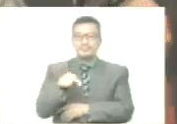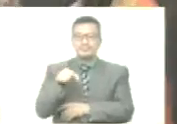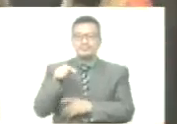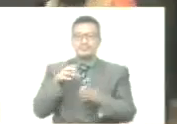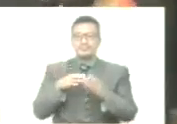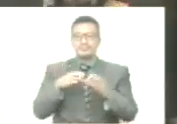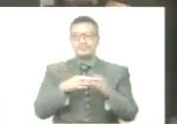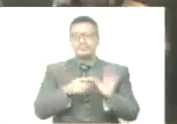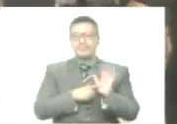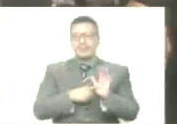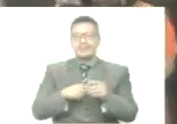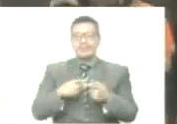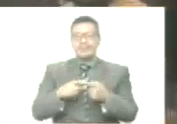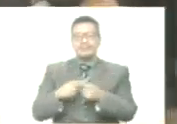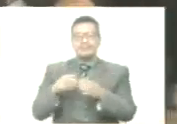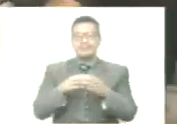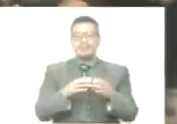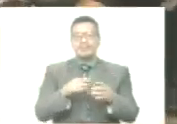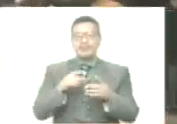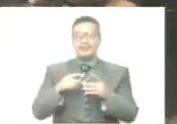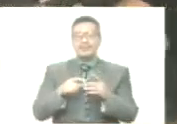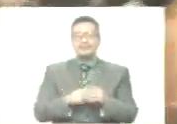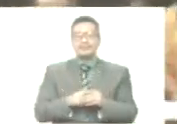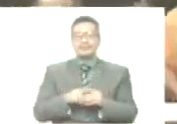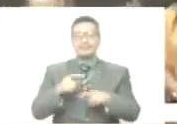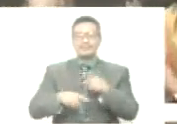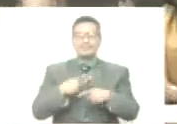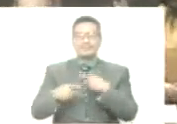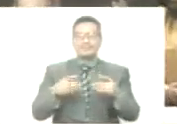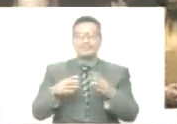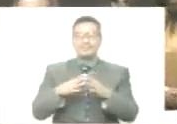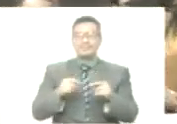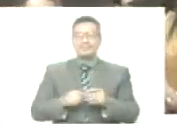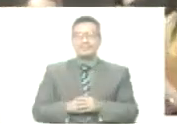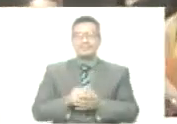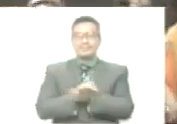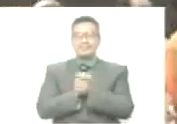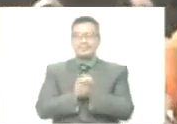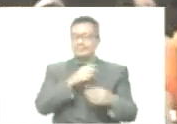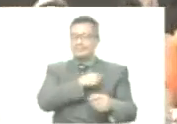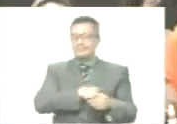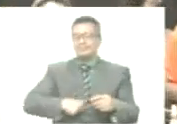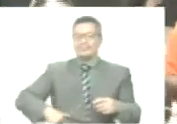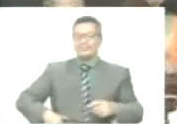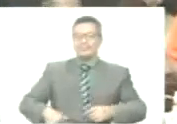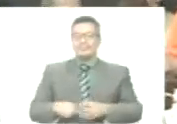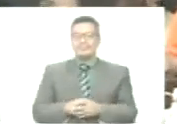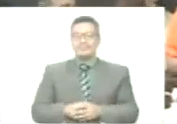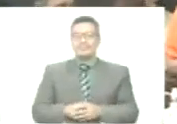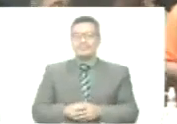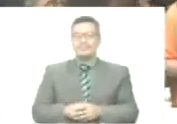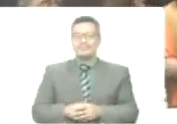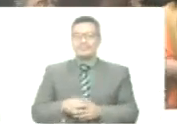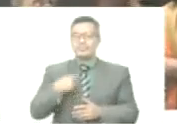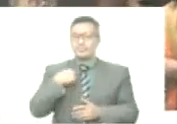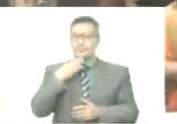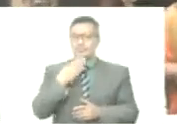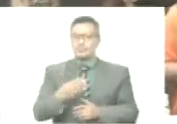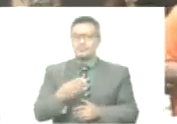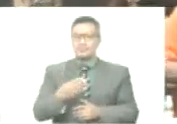estar pendientes del desarrollo de la misma. El compañero presidente ha solicitado